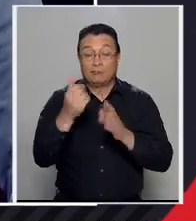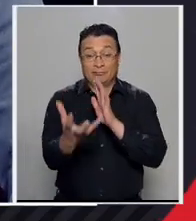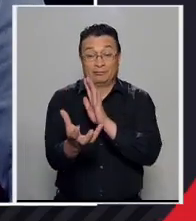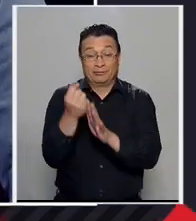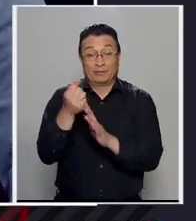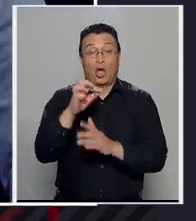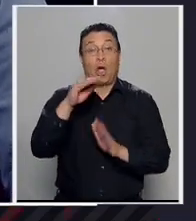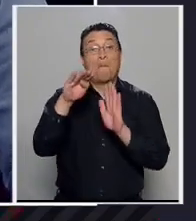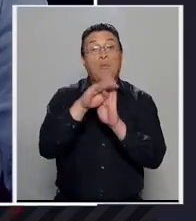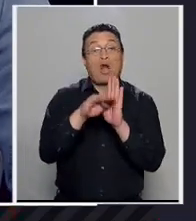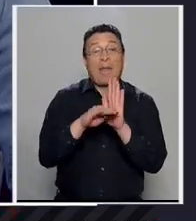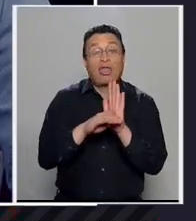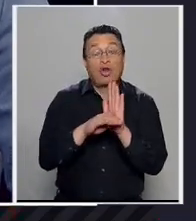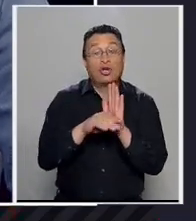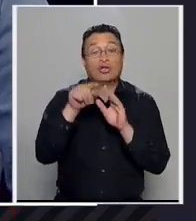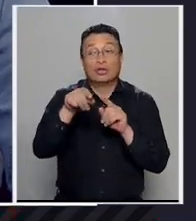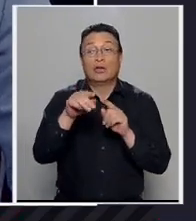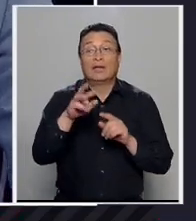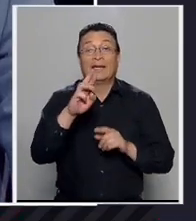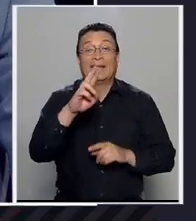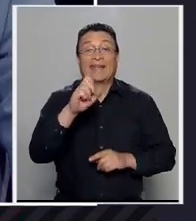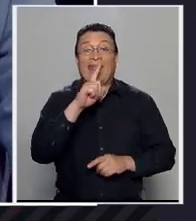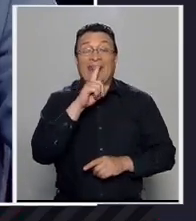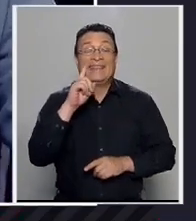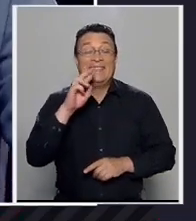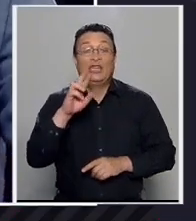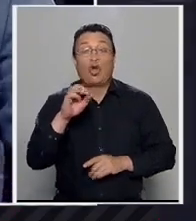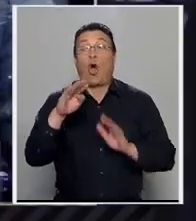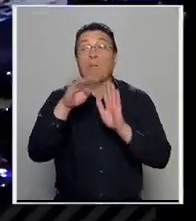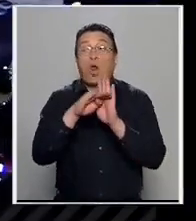acogerse a esto? Los con retiro programado también. Usted dijo renta vitalicia.